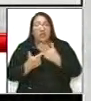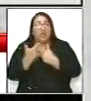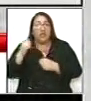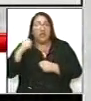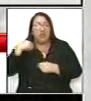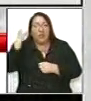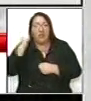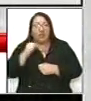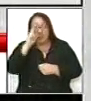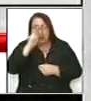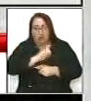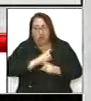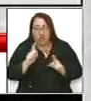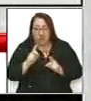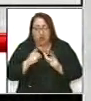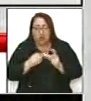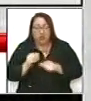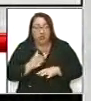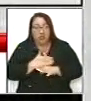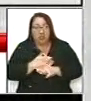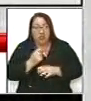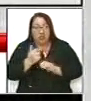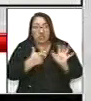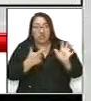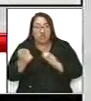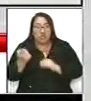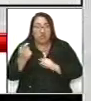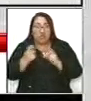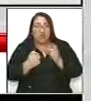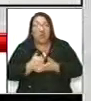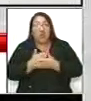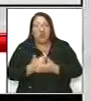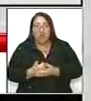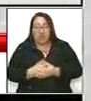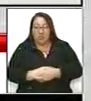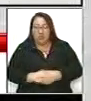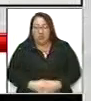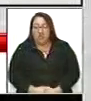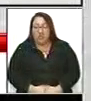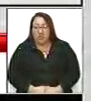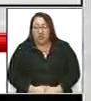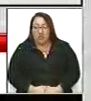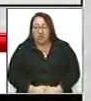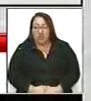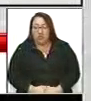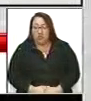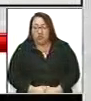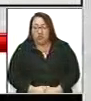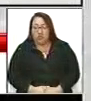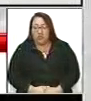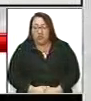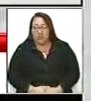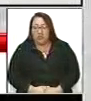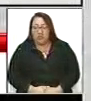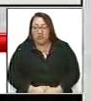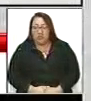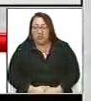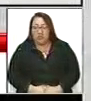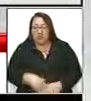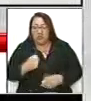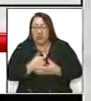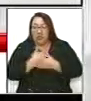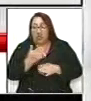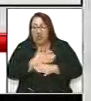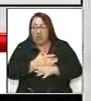a la patria. En total fueron cerca de 700 beneficiarios. Ustedes pueden ver en el cuadro de ahí los beneficiarios